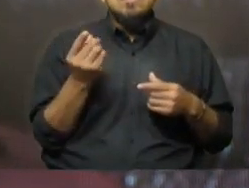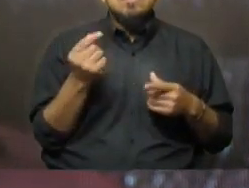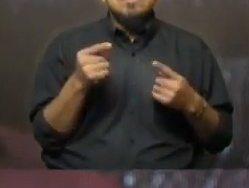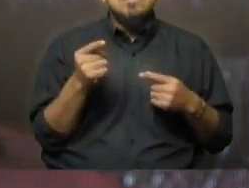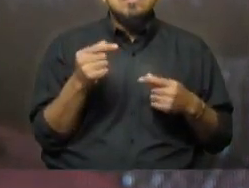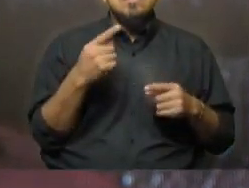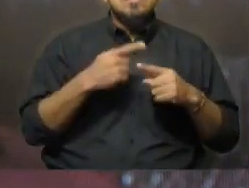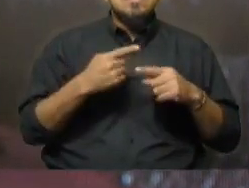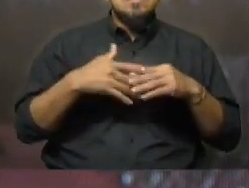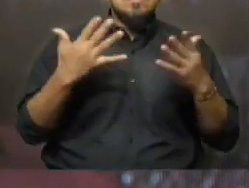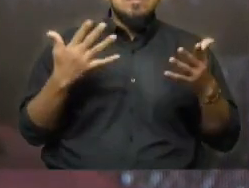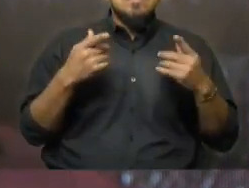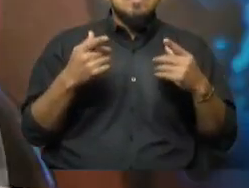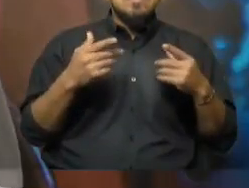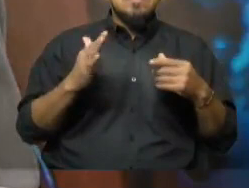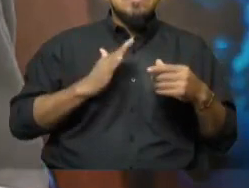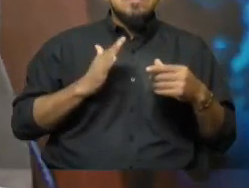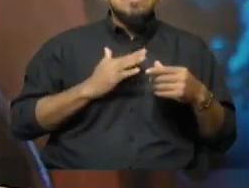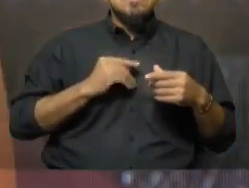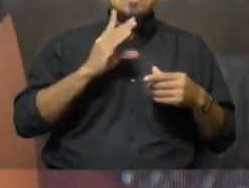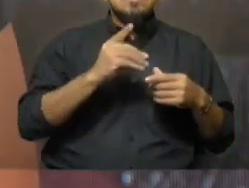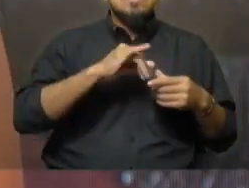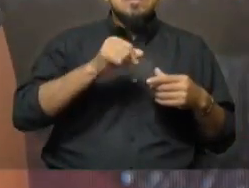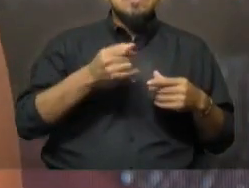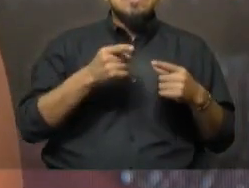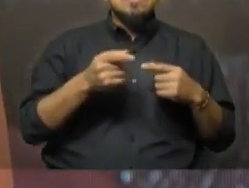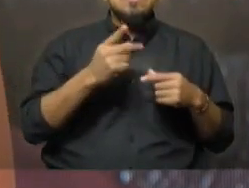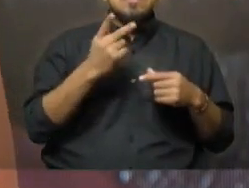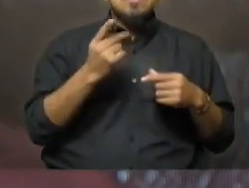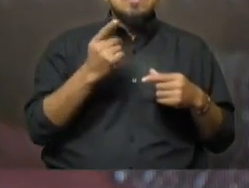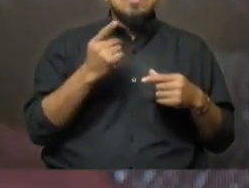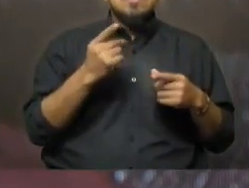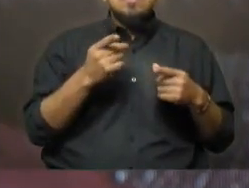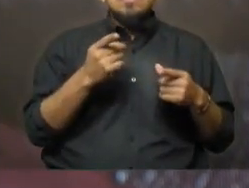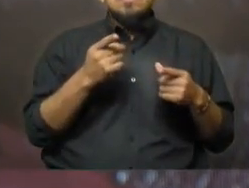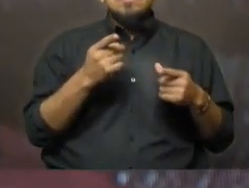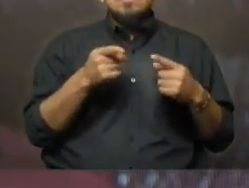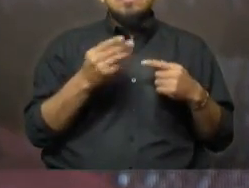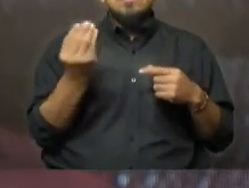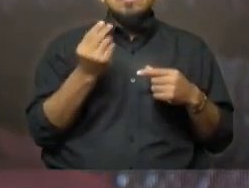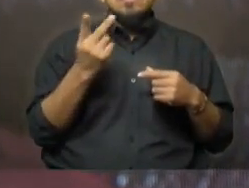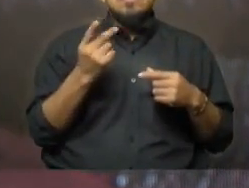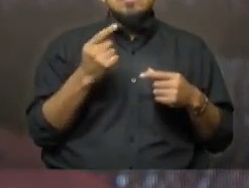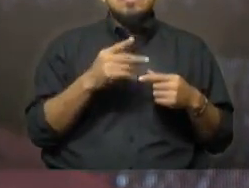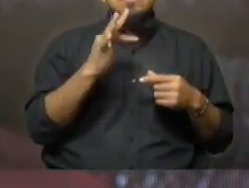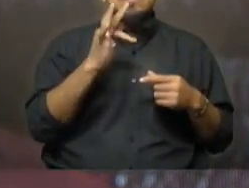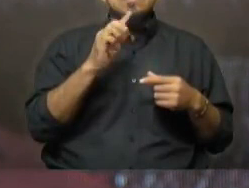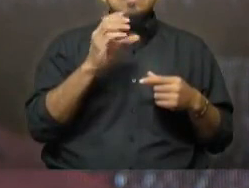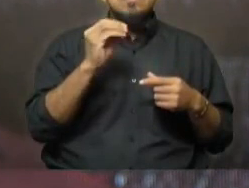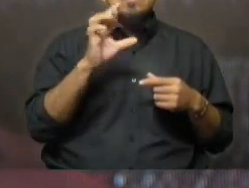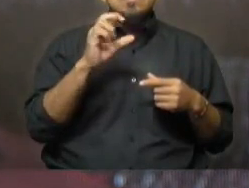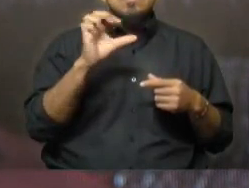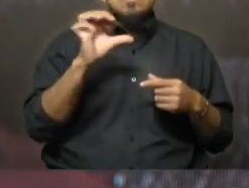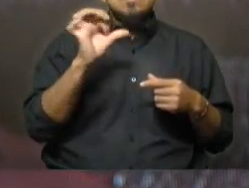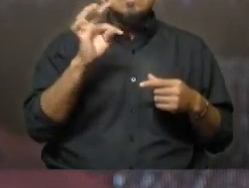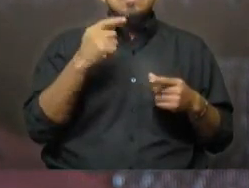un festival de mujeres DJs, sábado mujeres 21. DJs, sí. Bien. El sábado 21. En la Floresta, en la locación de